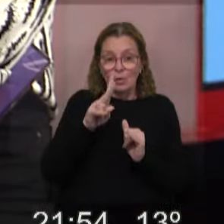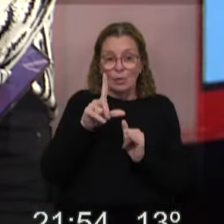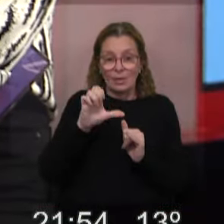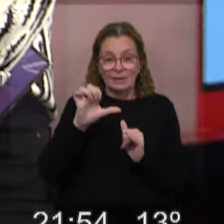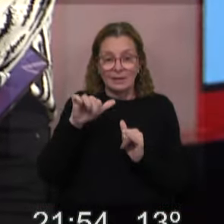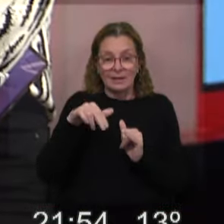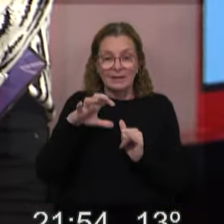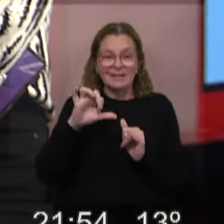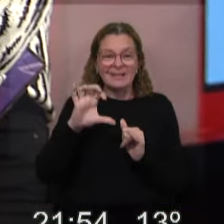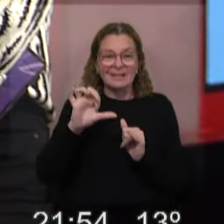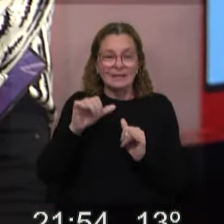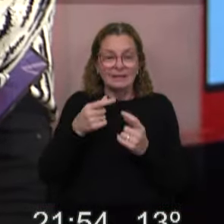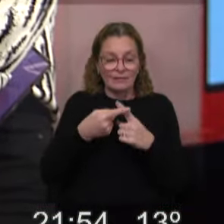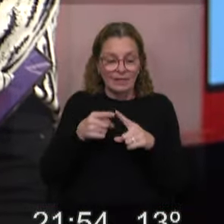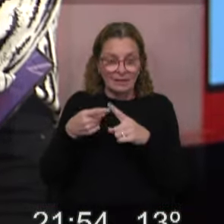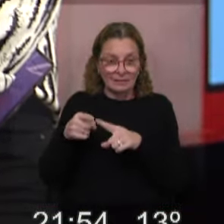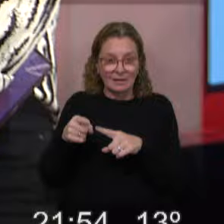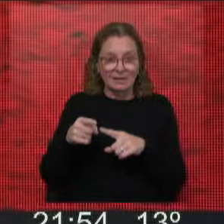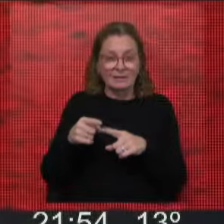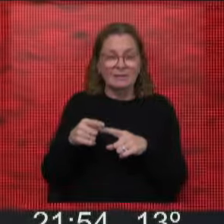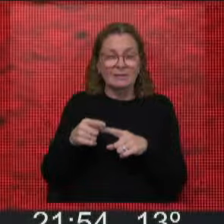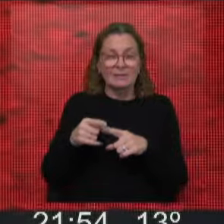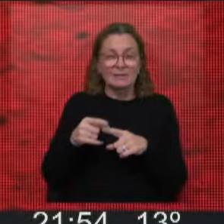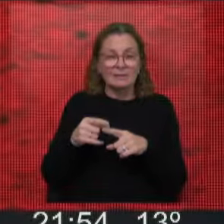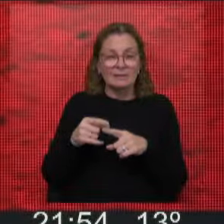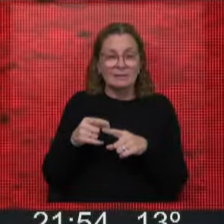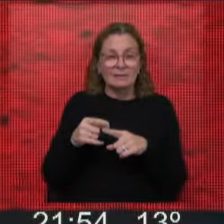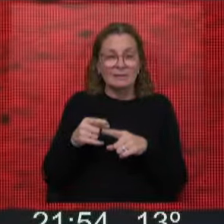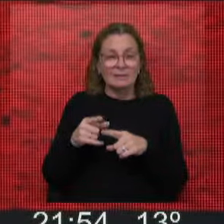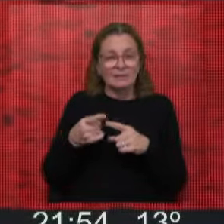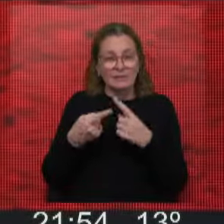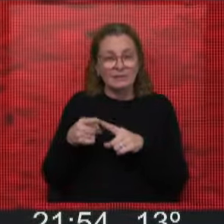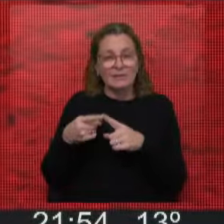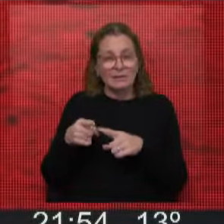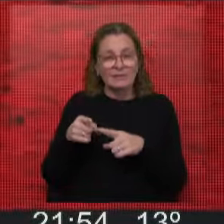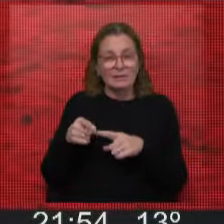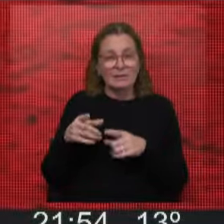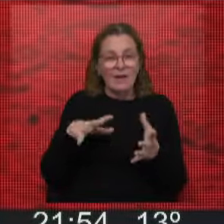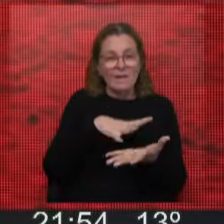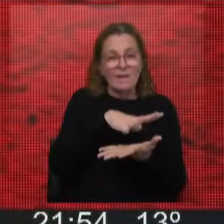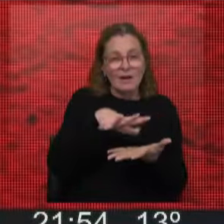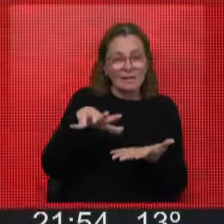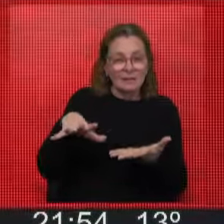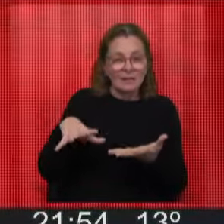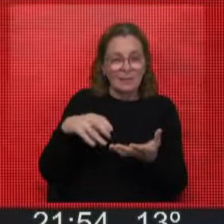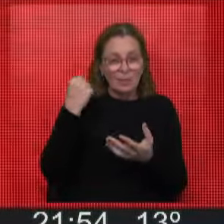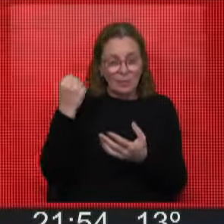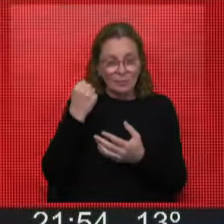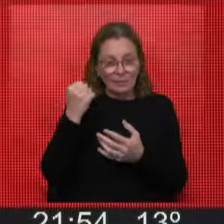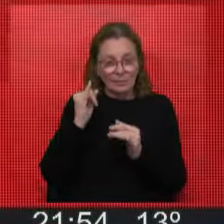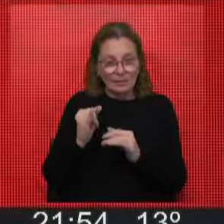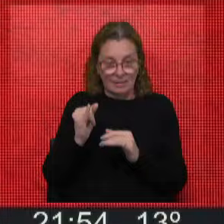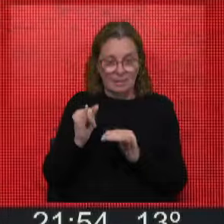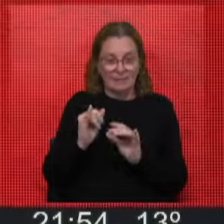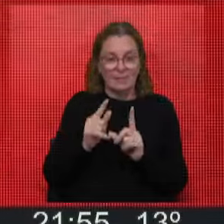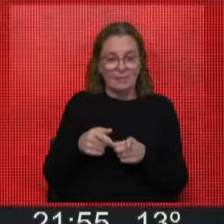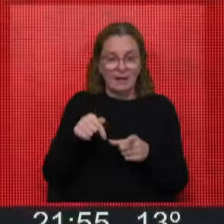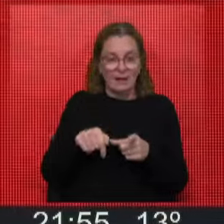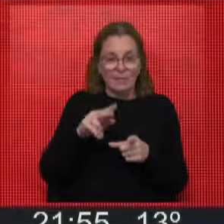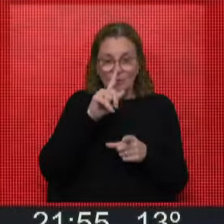Julián, claro. Sola. Julen, Tres Pecados, Alucinaciones, todas esas bandas son muy influyentes con nosotros y